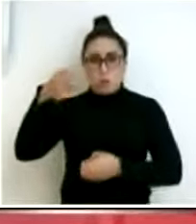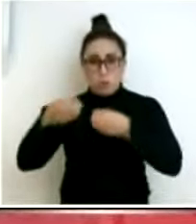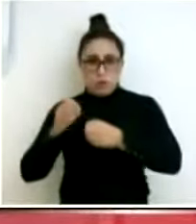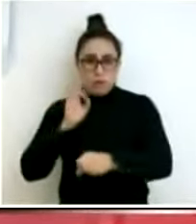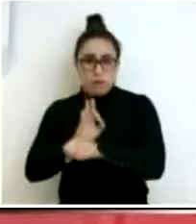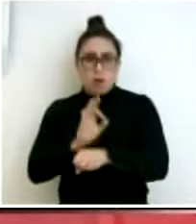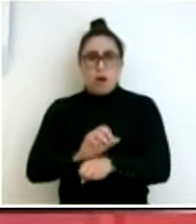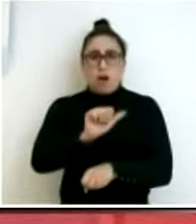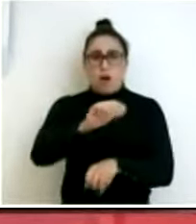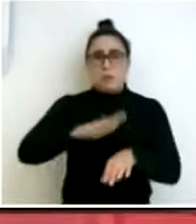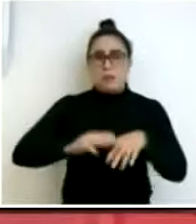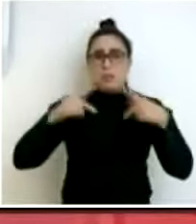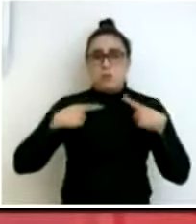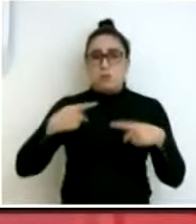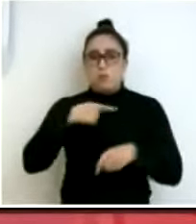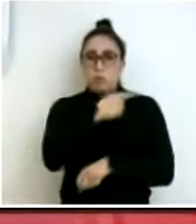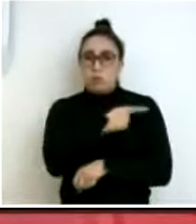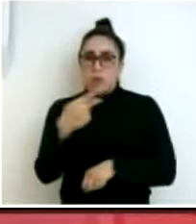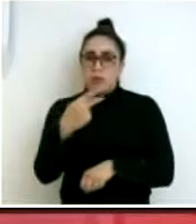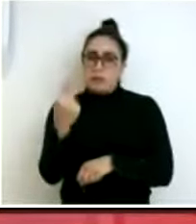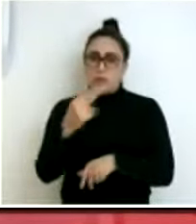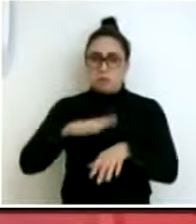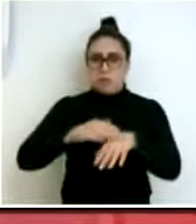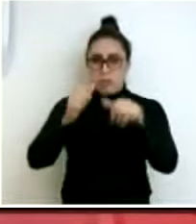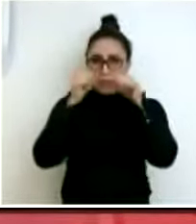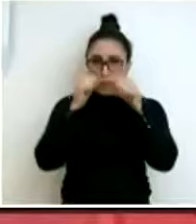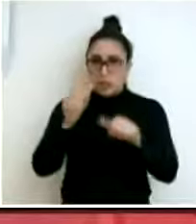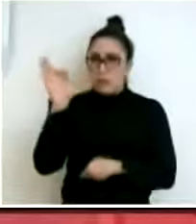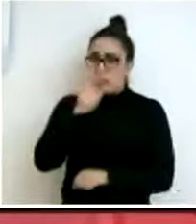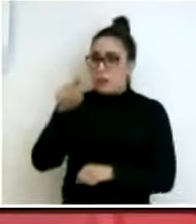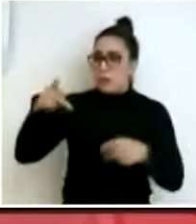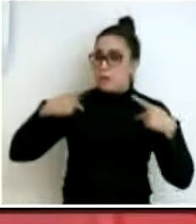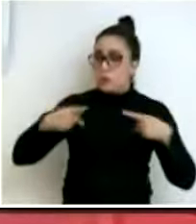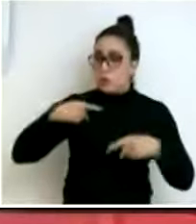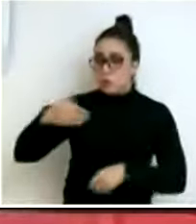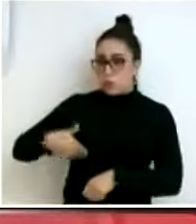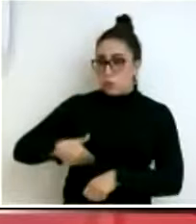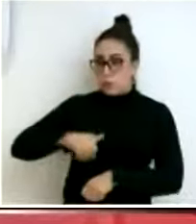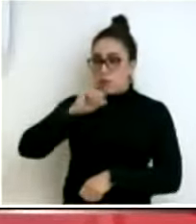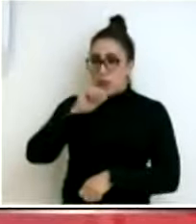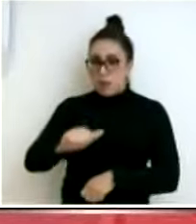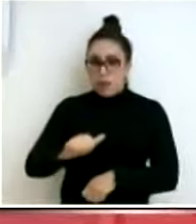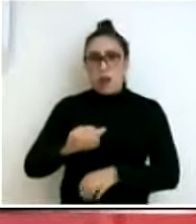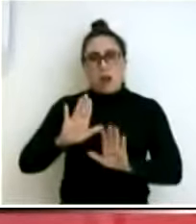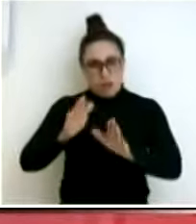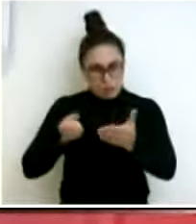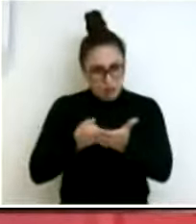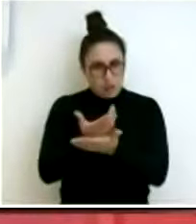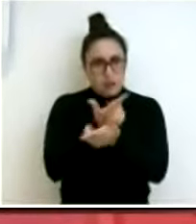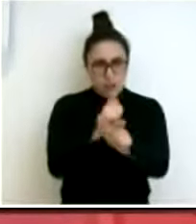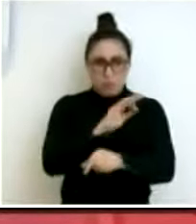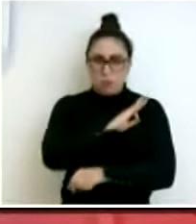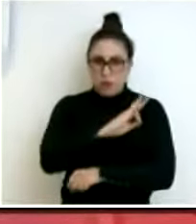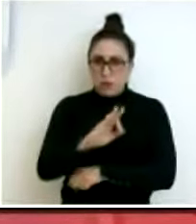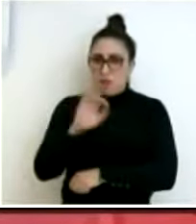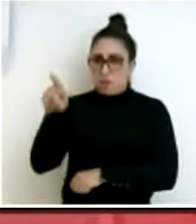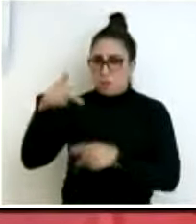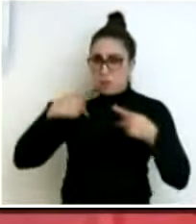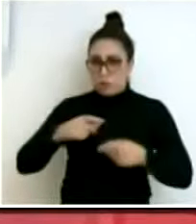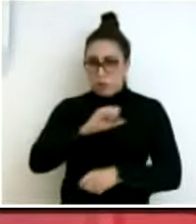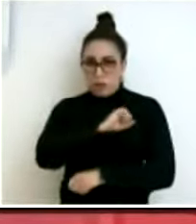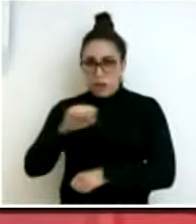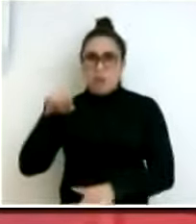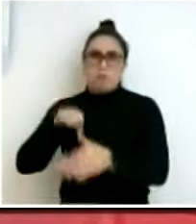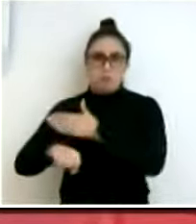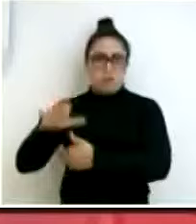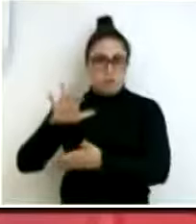más desvalido, en donde el inocente esté en la calle y el criminal tras las